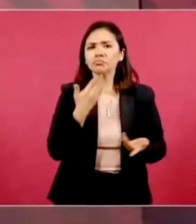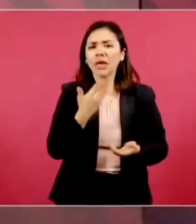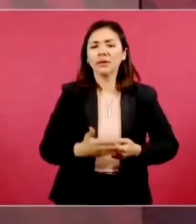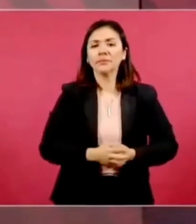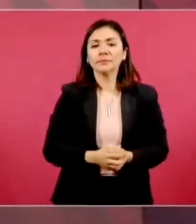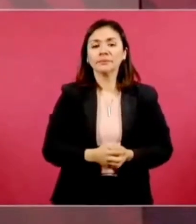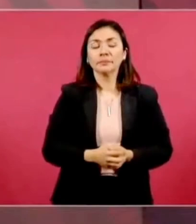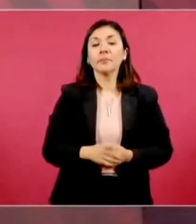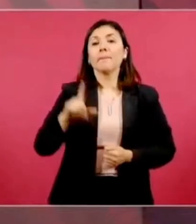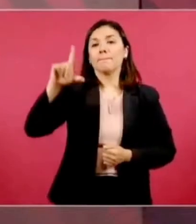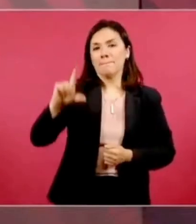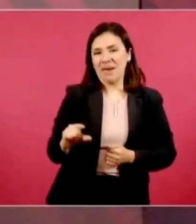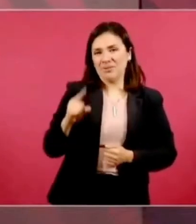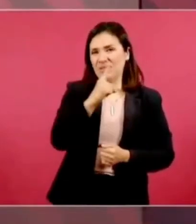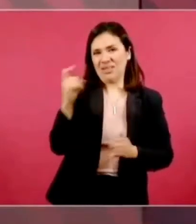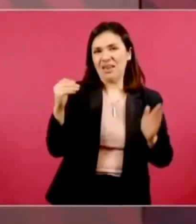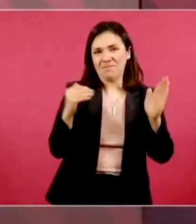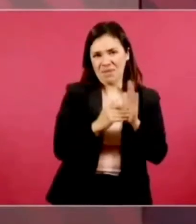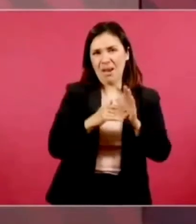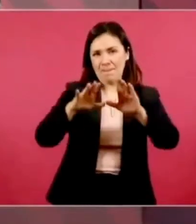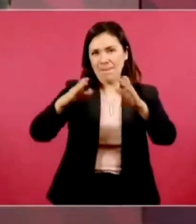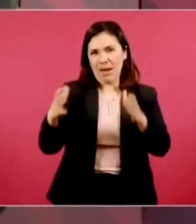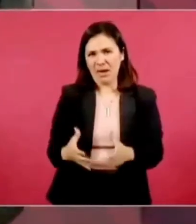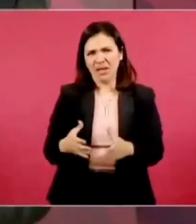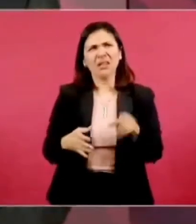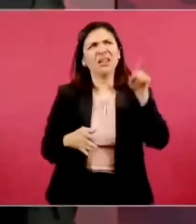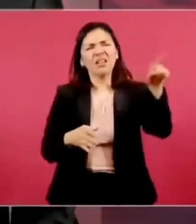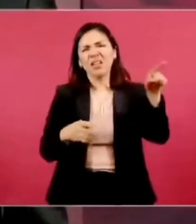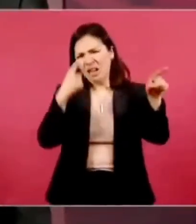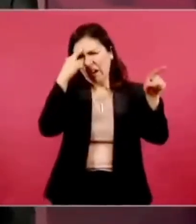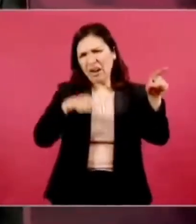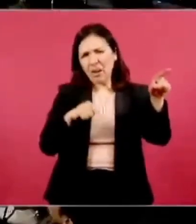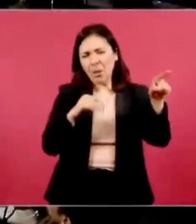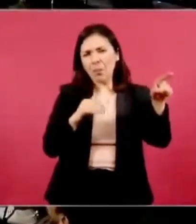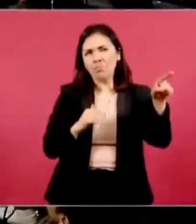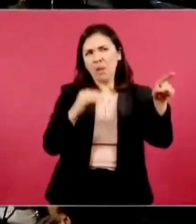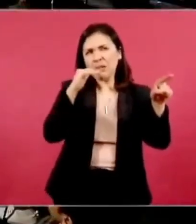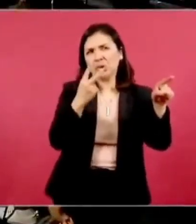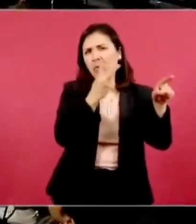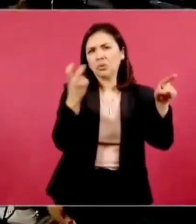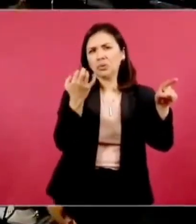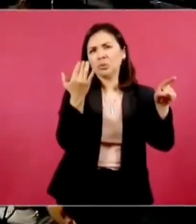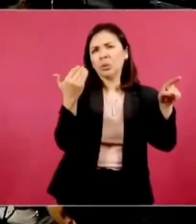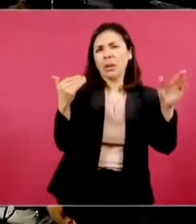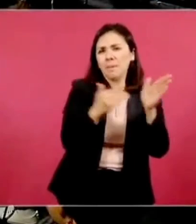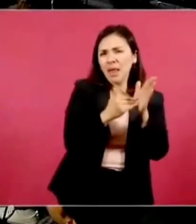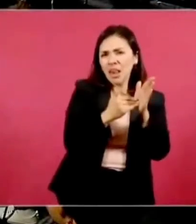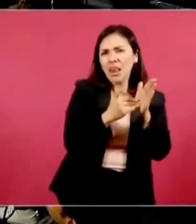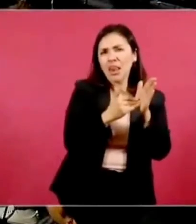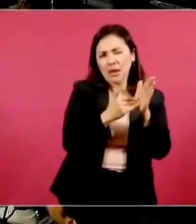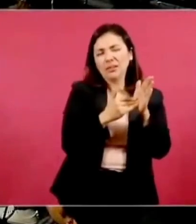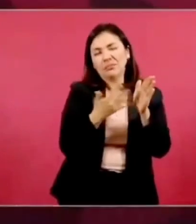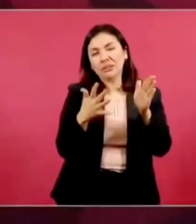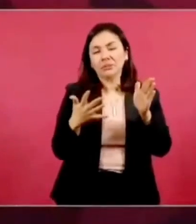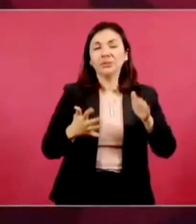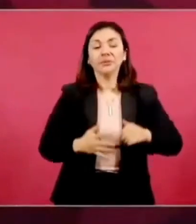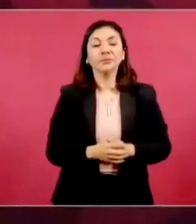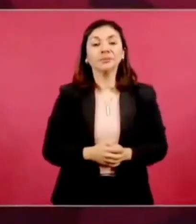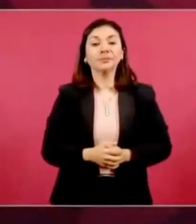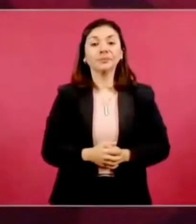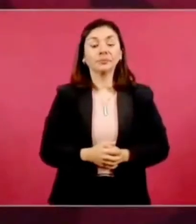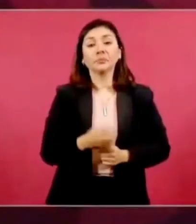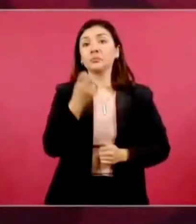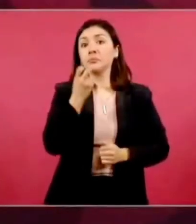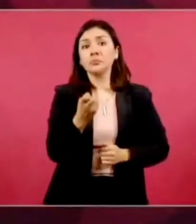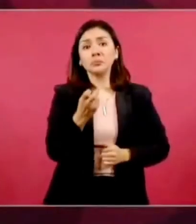Se redujo 100,000, pero creo que ellos aportaron 250,000, creo que eran como 350,000. Y fue de las